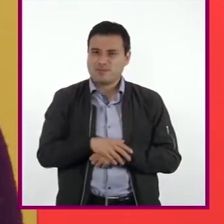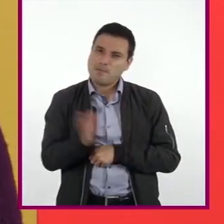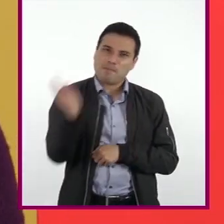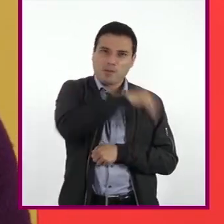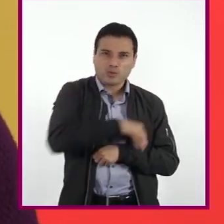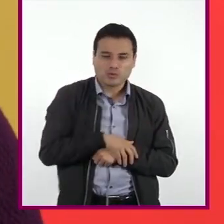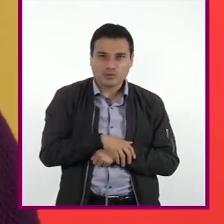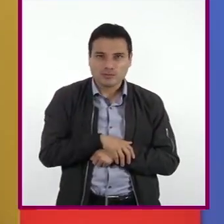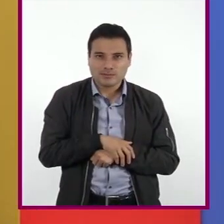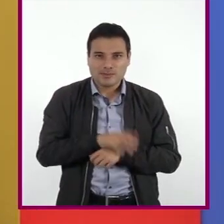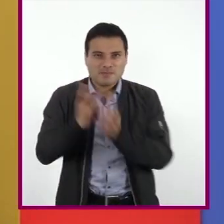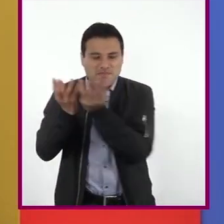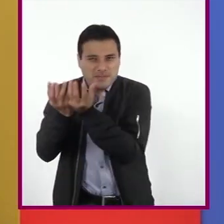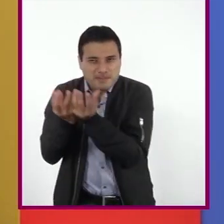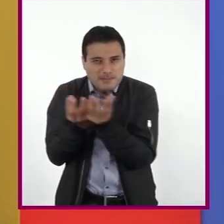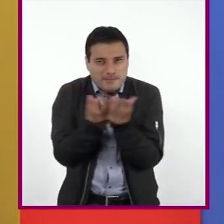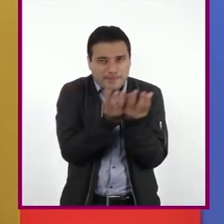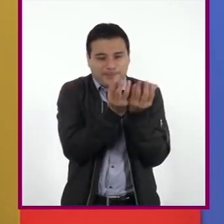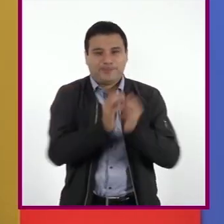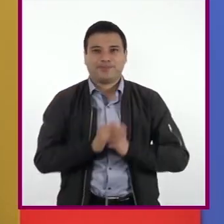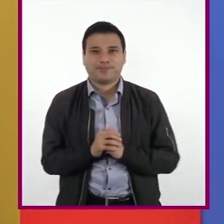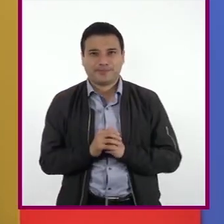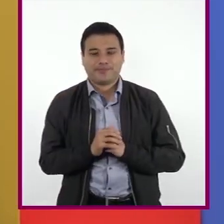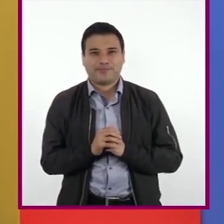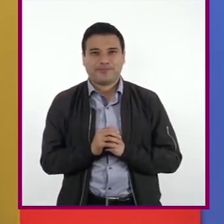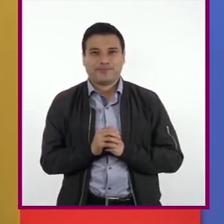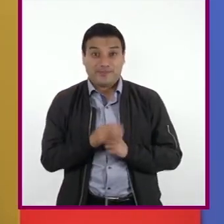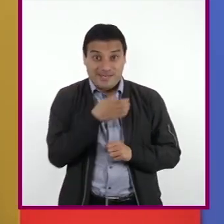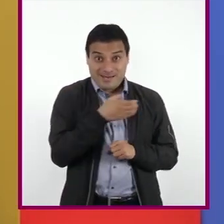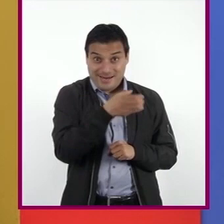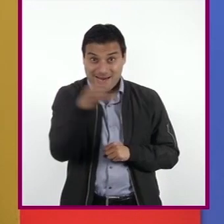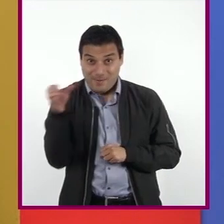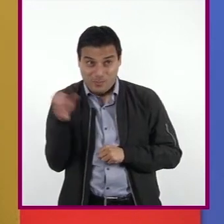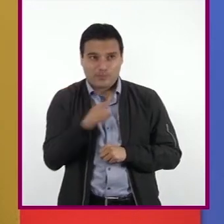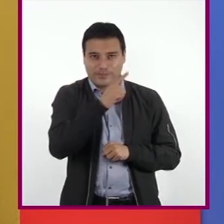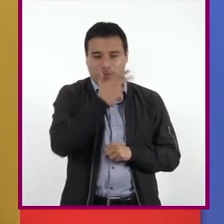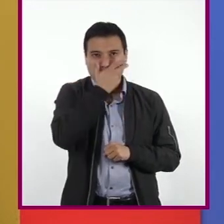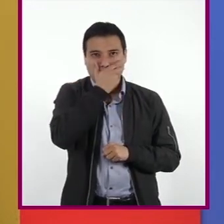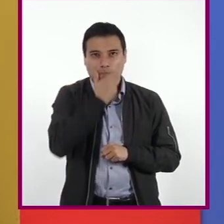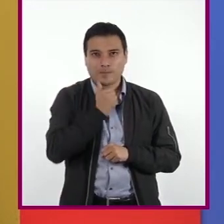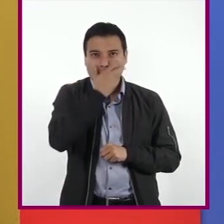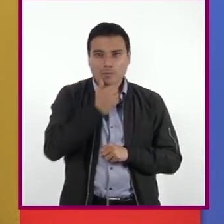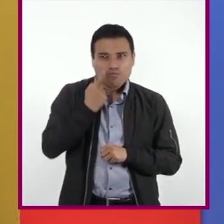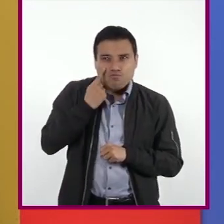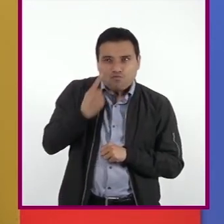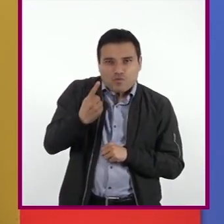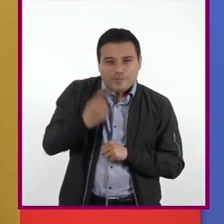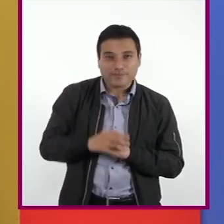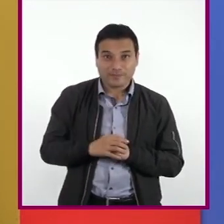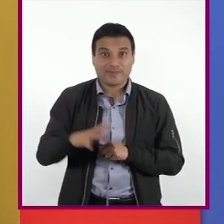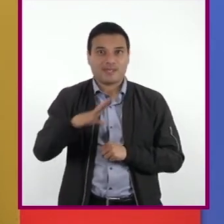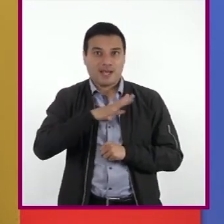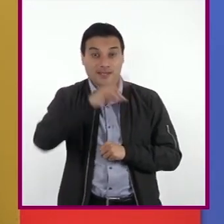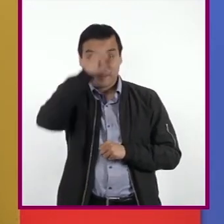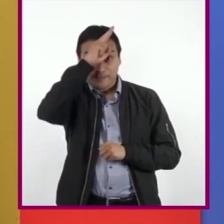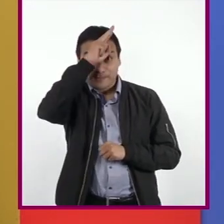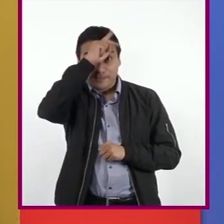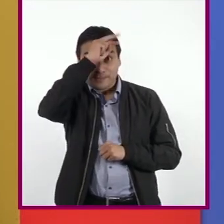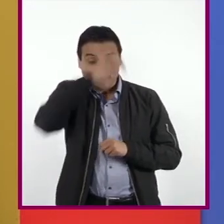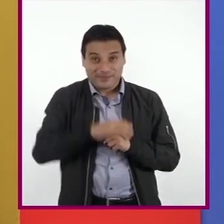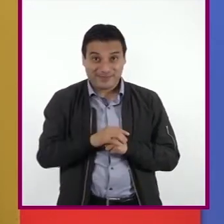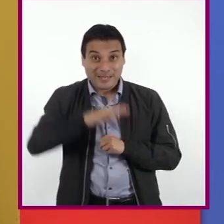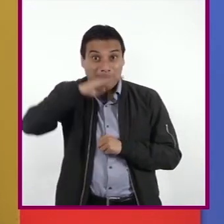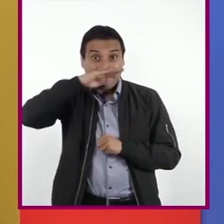¡Vamos por él!». En el campo, Leonel veía cómo una arriera cargaba granos de maíz hasta